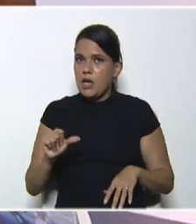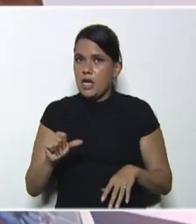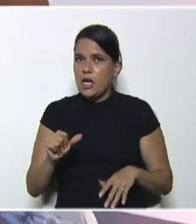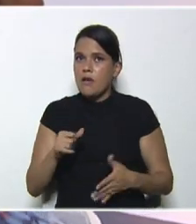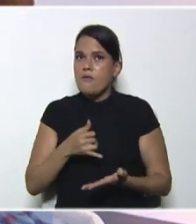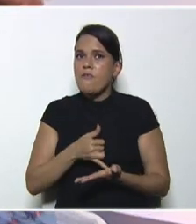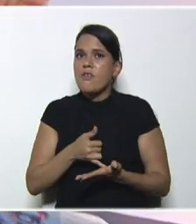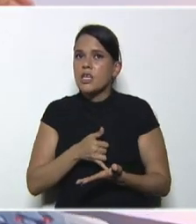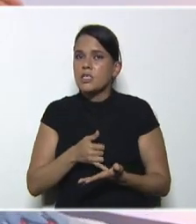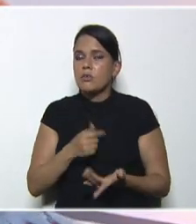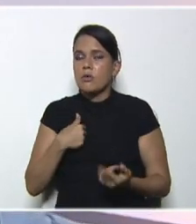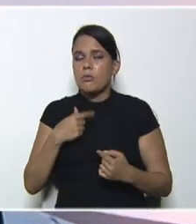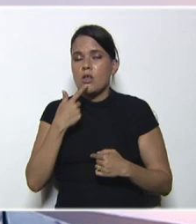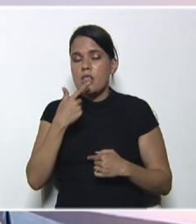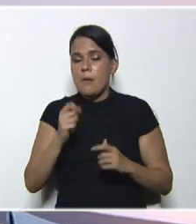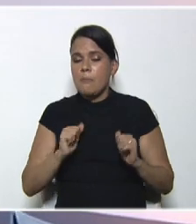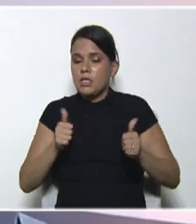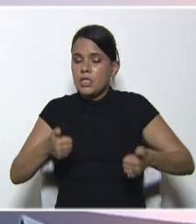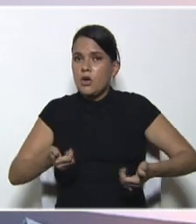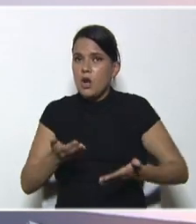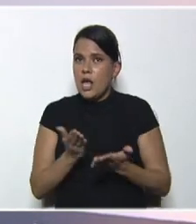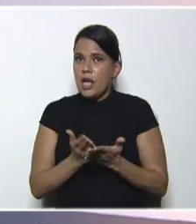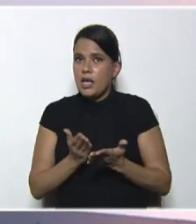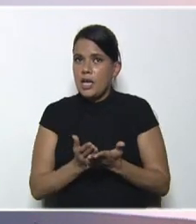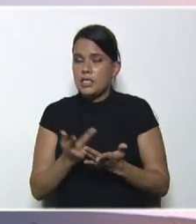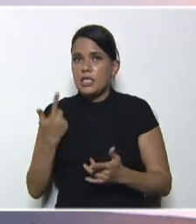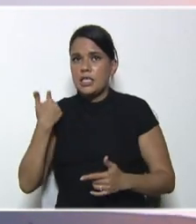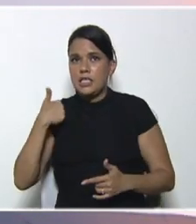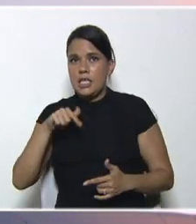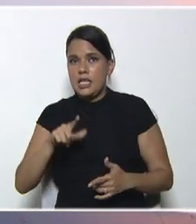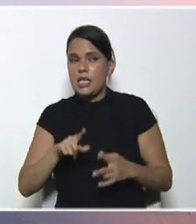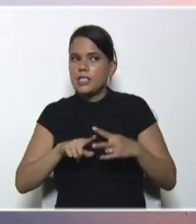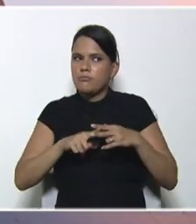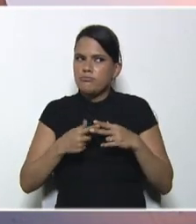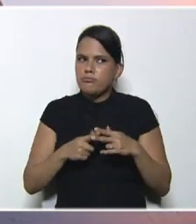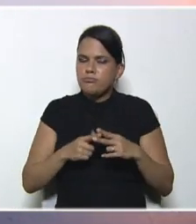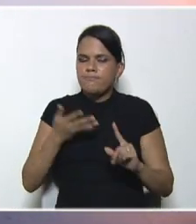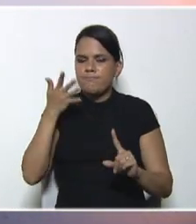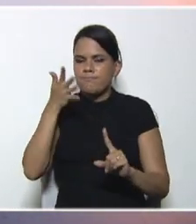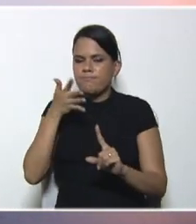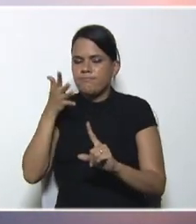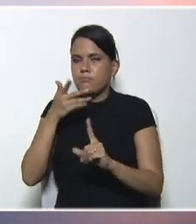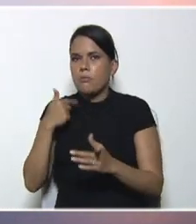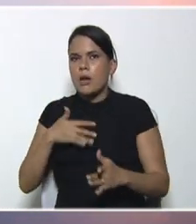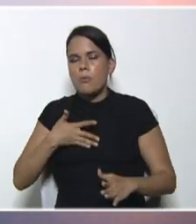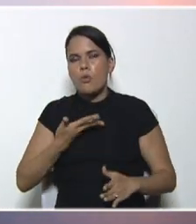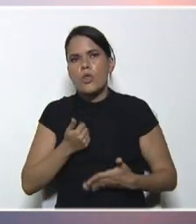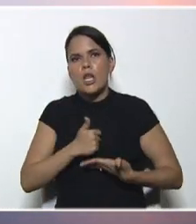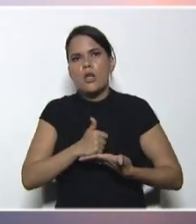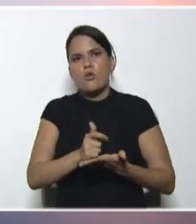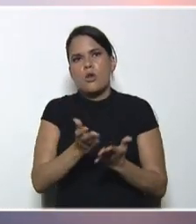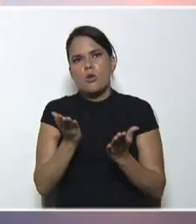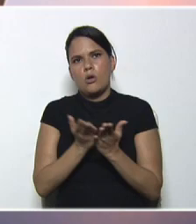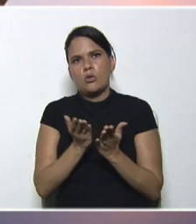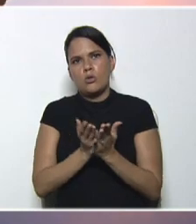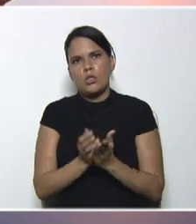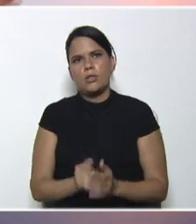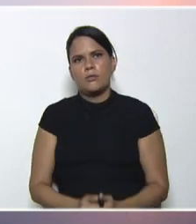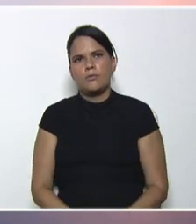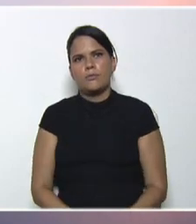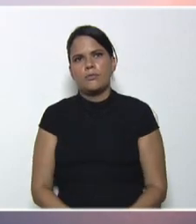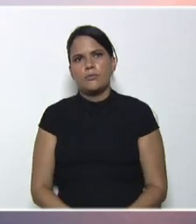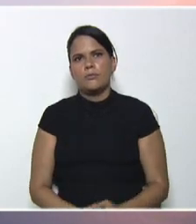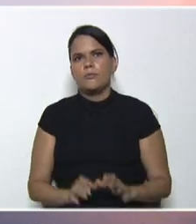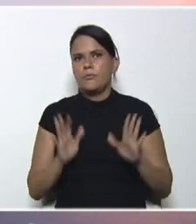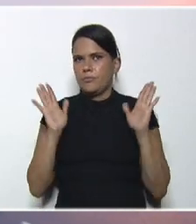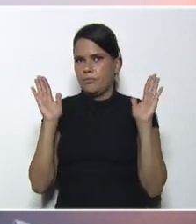como les dije anteriormente, al inicio de la clase, tener esas estrategias pedagógicas para poder ayudar a nuestros representados. Bueno, sin más,